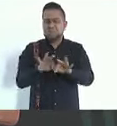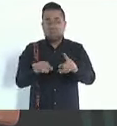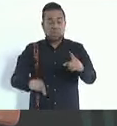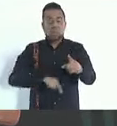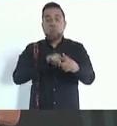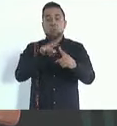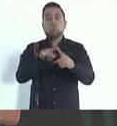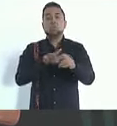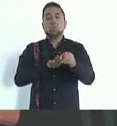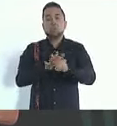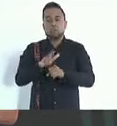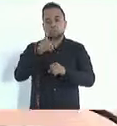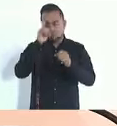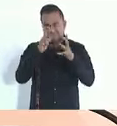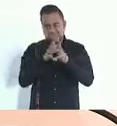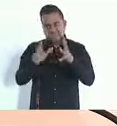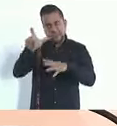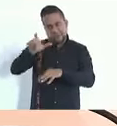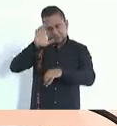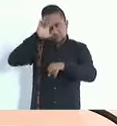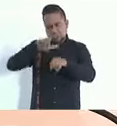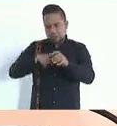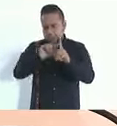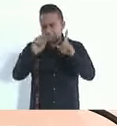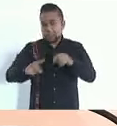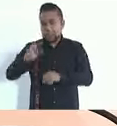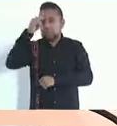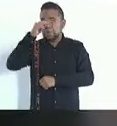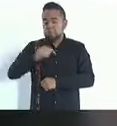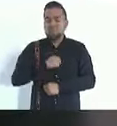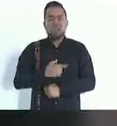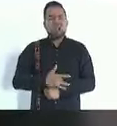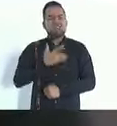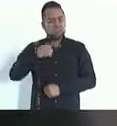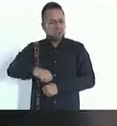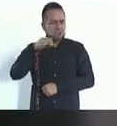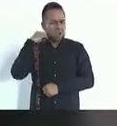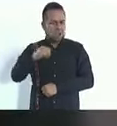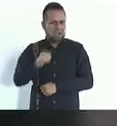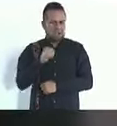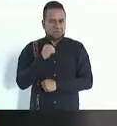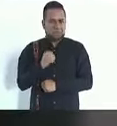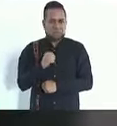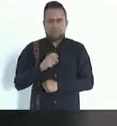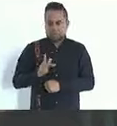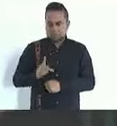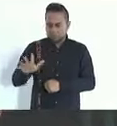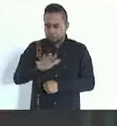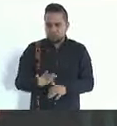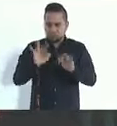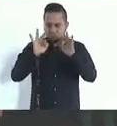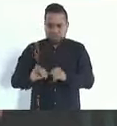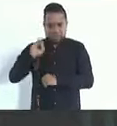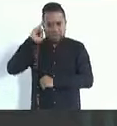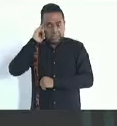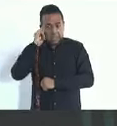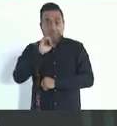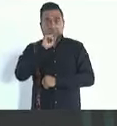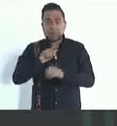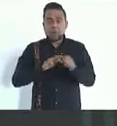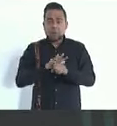pilar de la grandeza cultural de México, que se siente aquí en Oaxaca, de los pueblos originarios, y